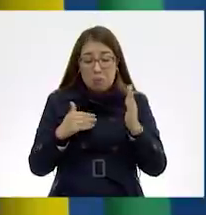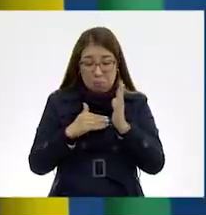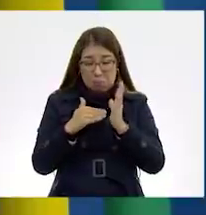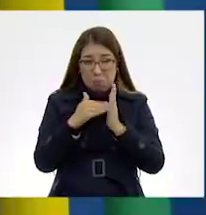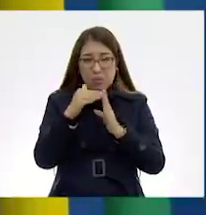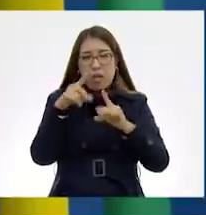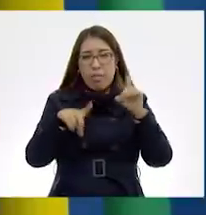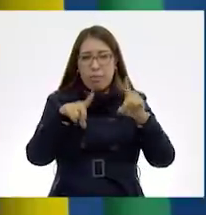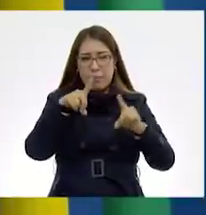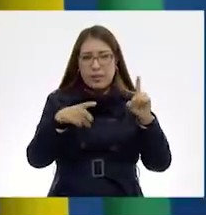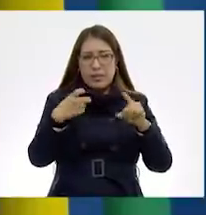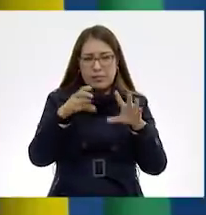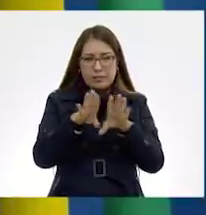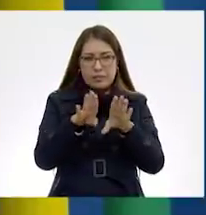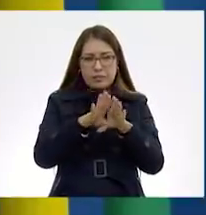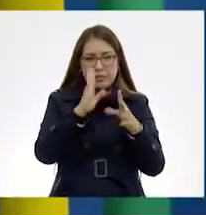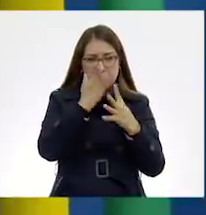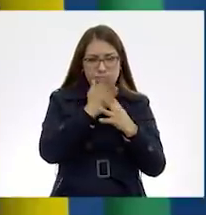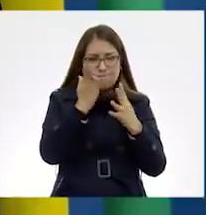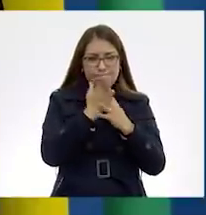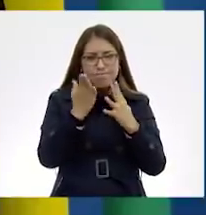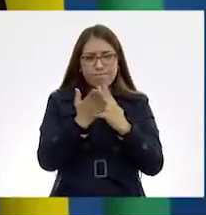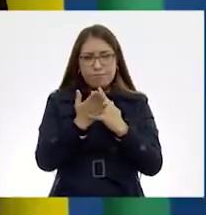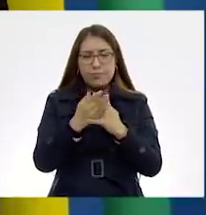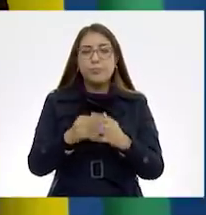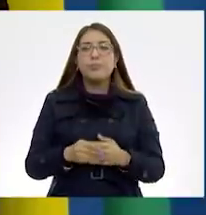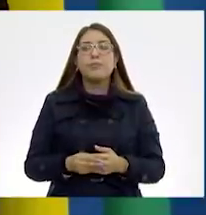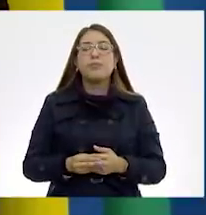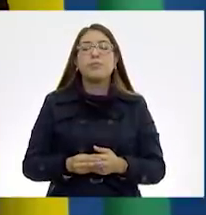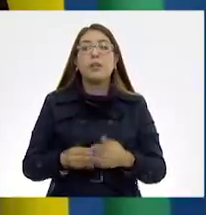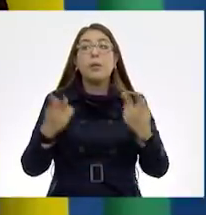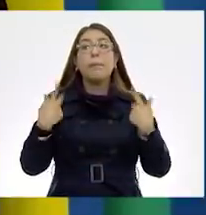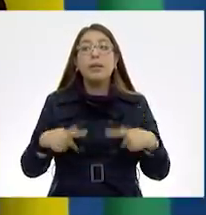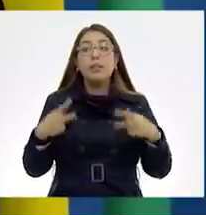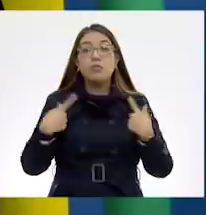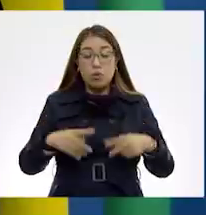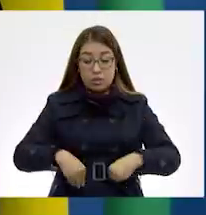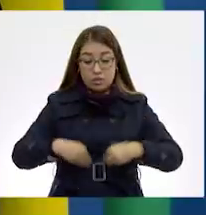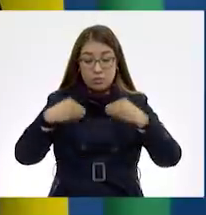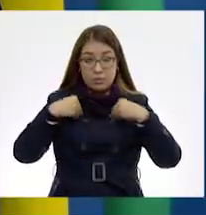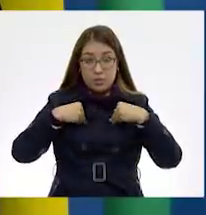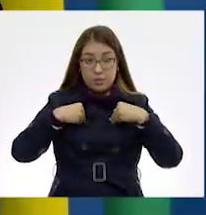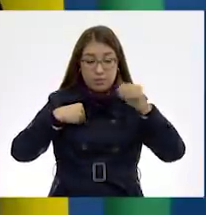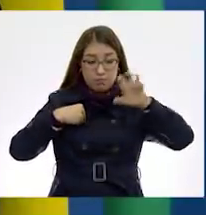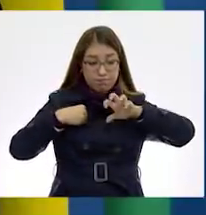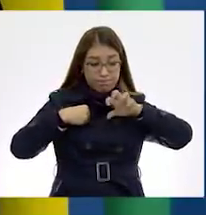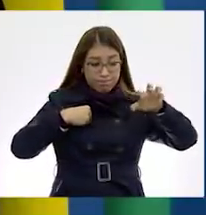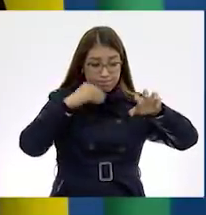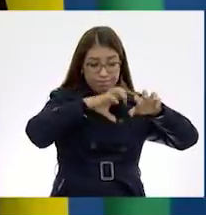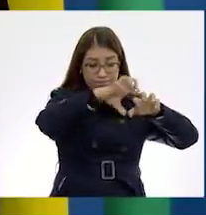La distribución de la población es variada en el territorio nacional